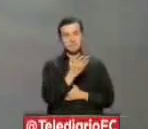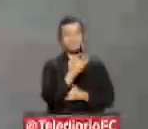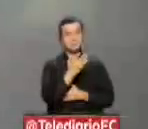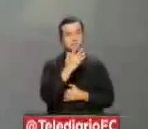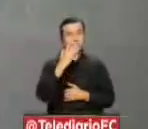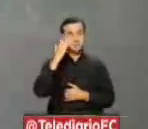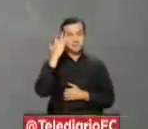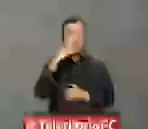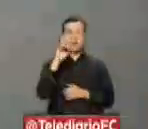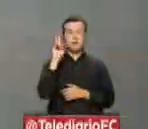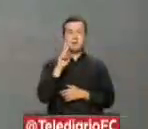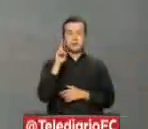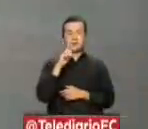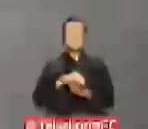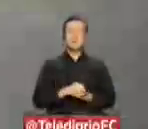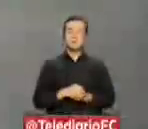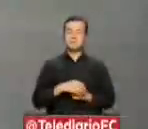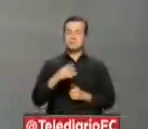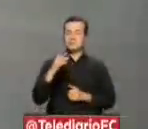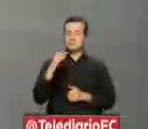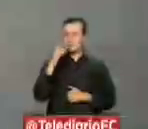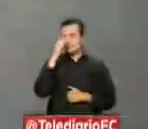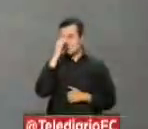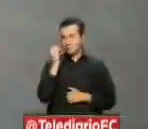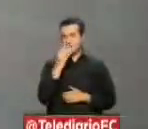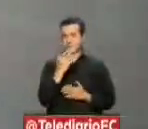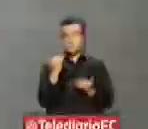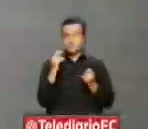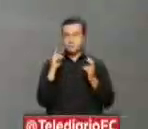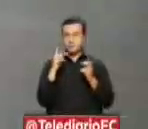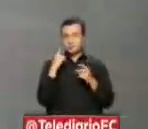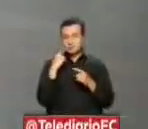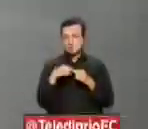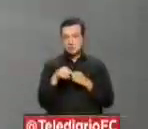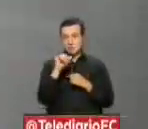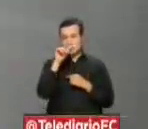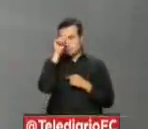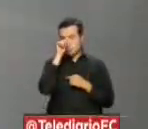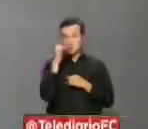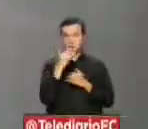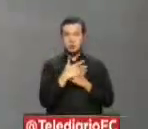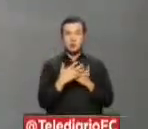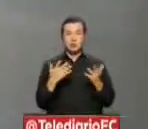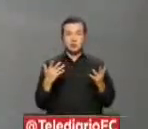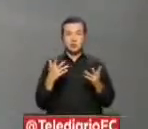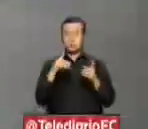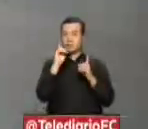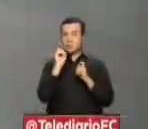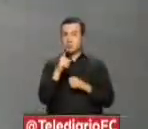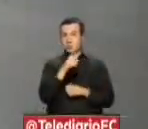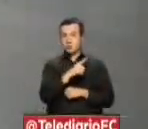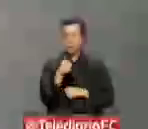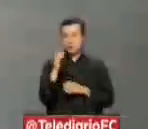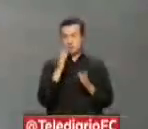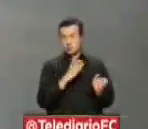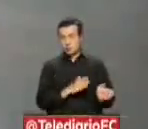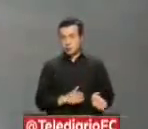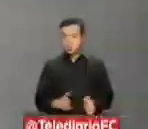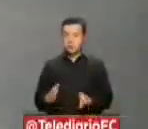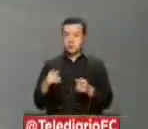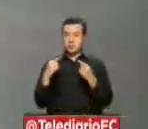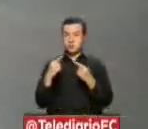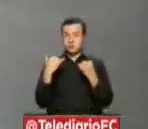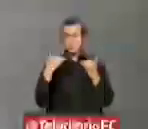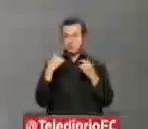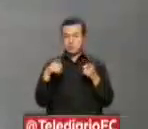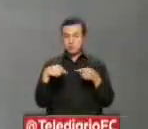buenos días. Buenos días. Buenos días. ¿Qué vamos a tener el fin de semana y qué noticias hoy? No, más bien le pregunto a usted, ¿cómo se prepara para el